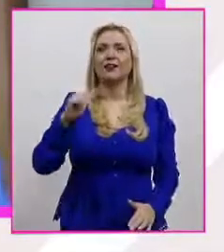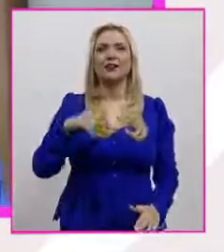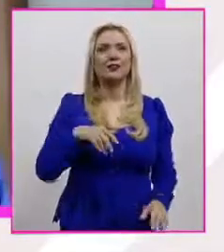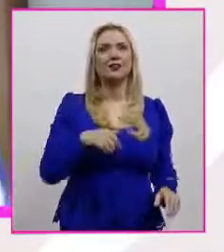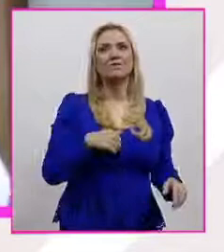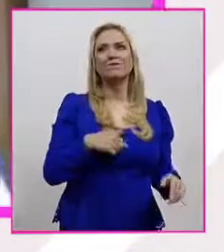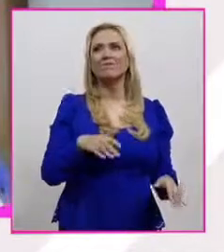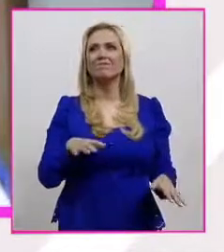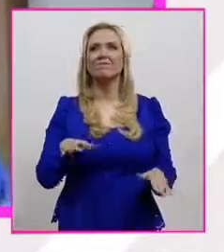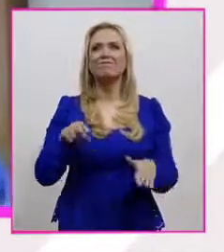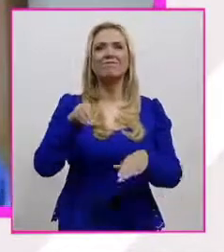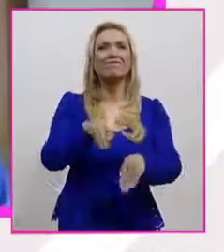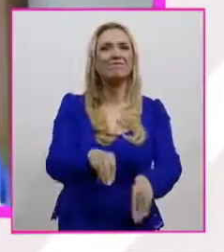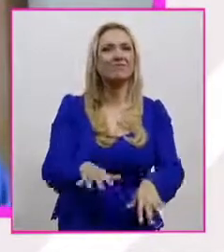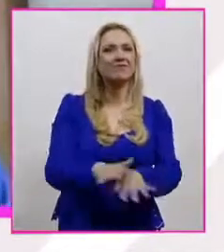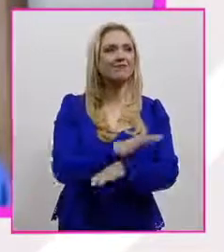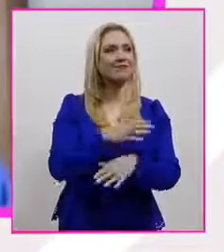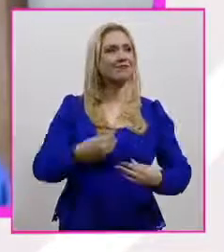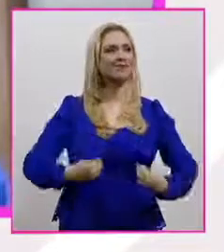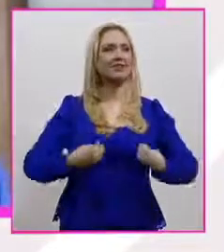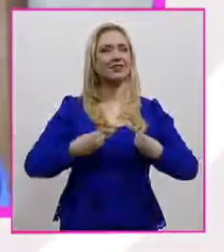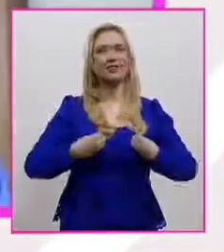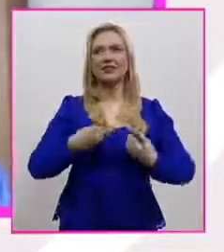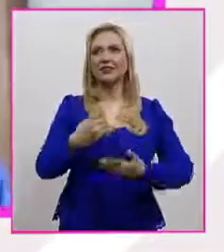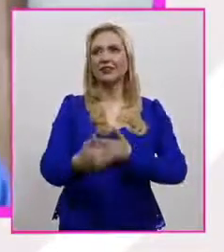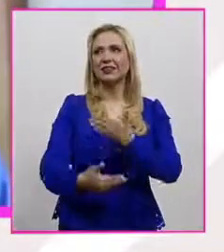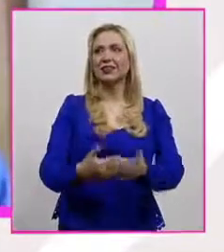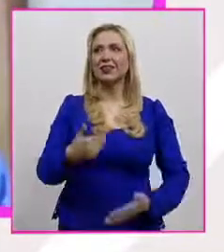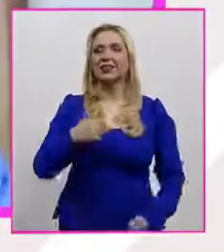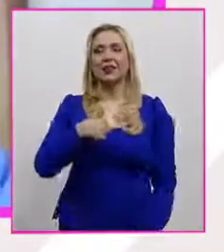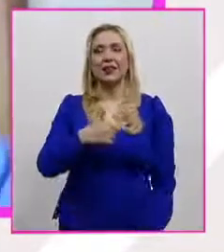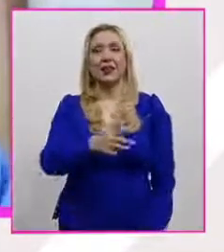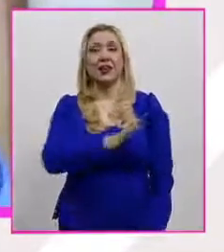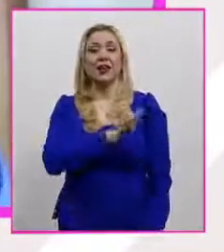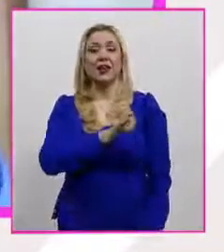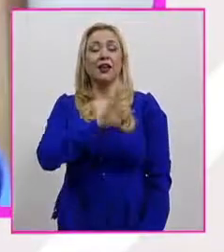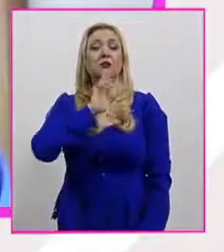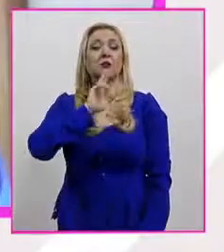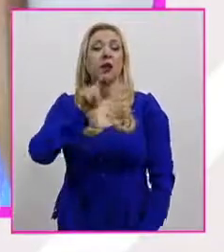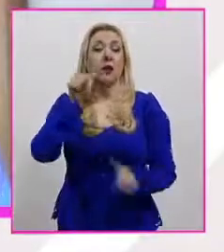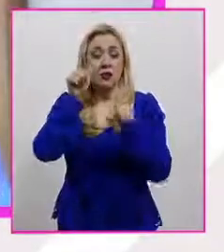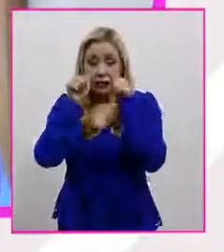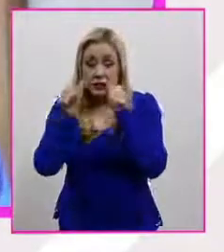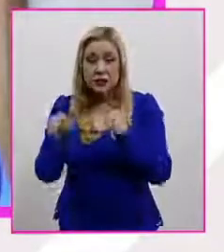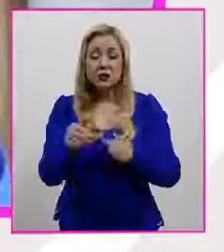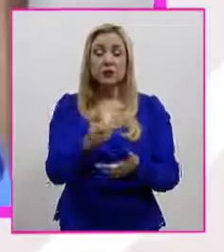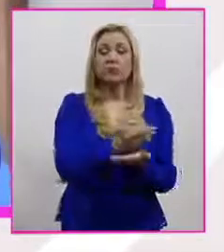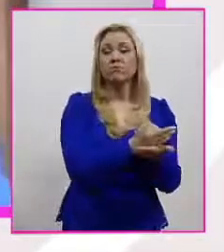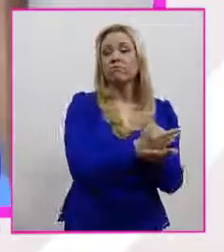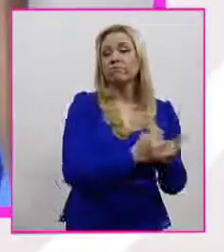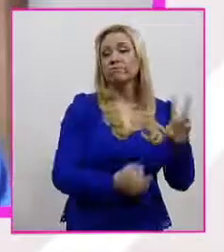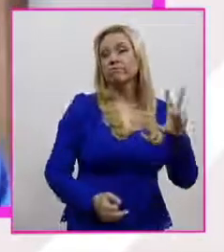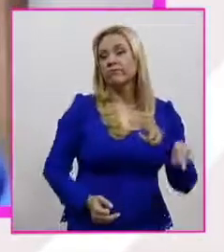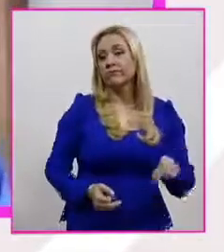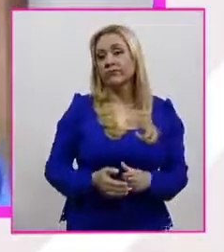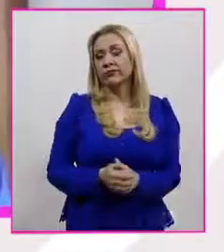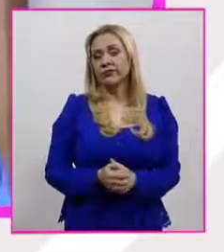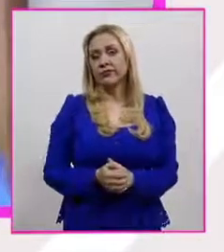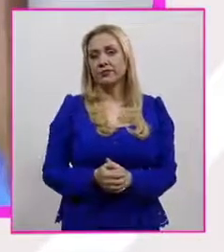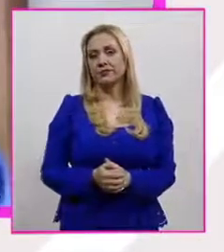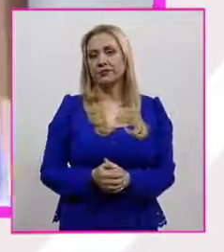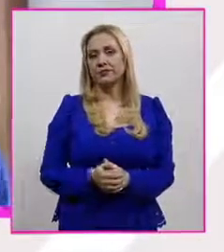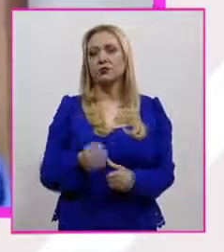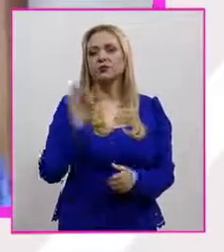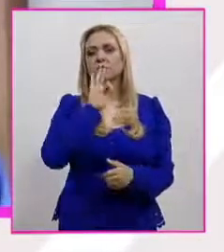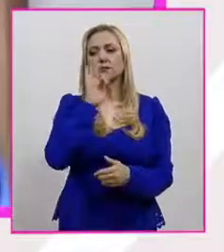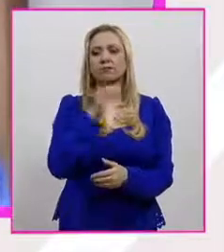no es quizás la variable que mayor peso tiene. Esa es los recursos económicos del lugar de origen.